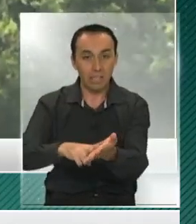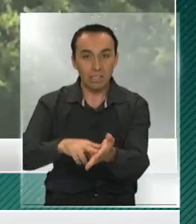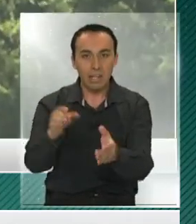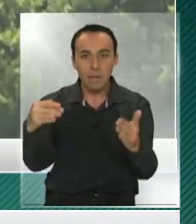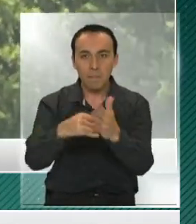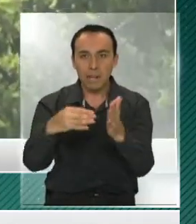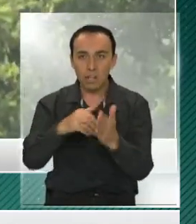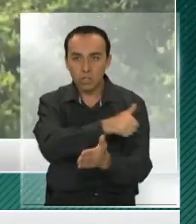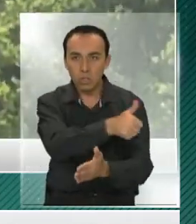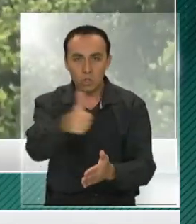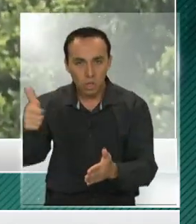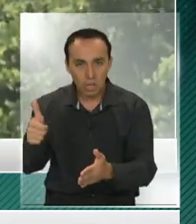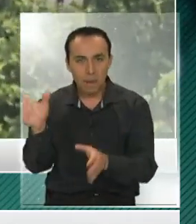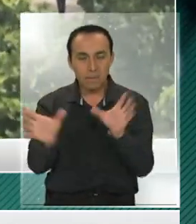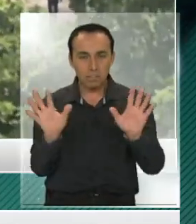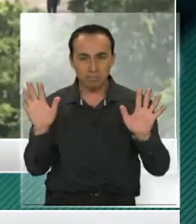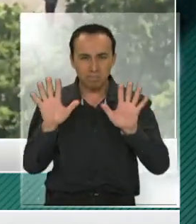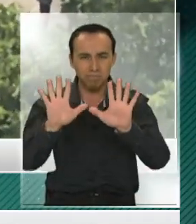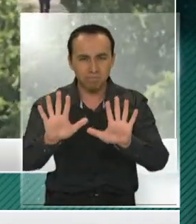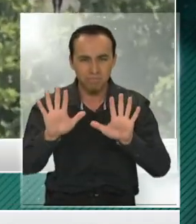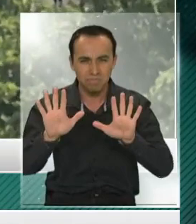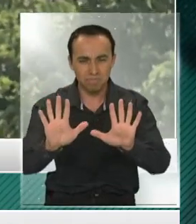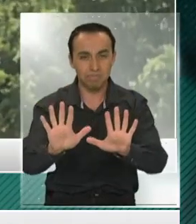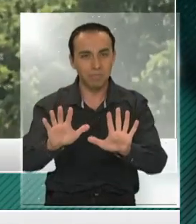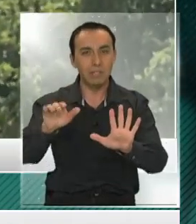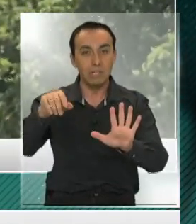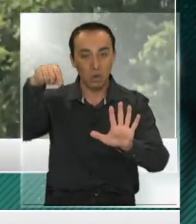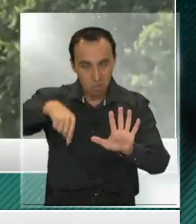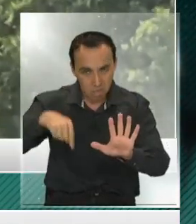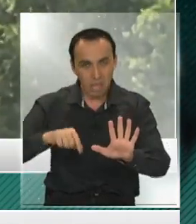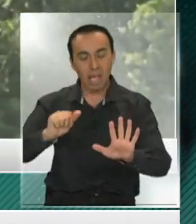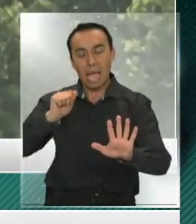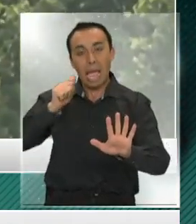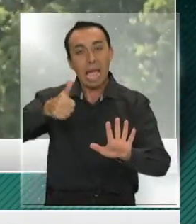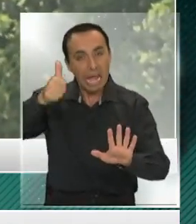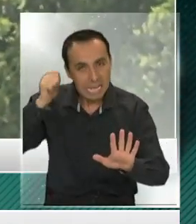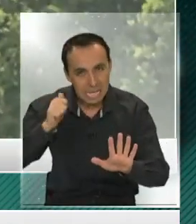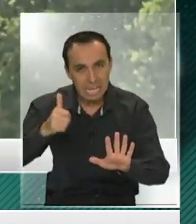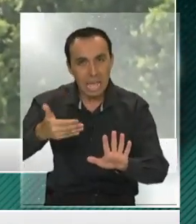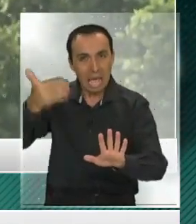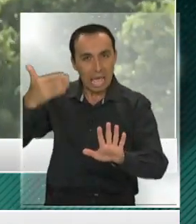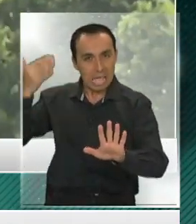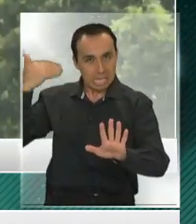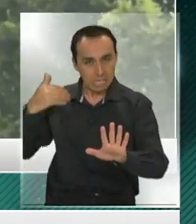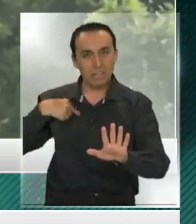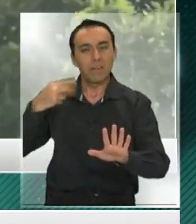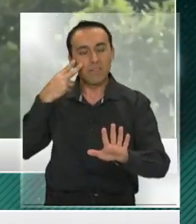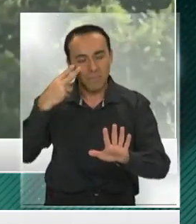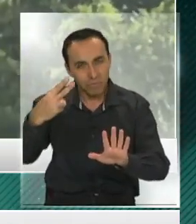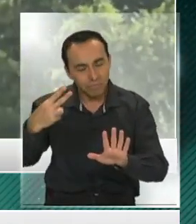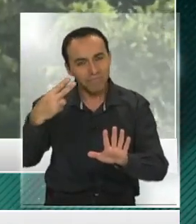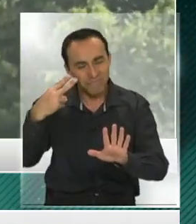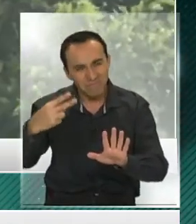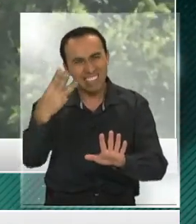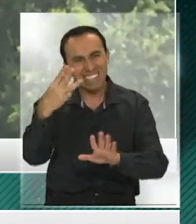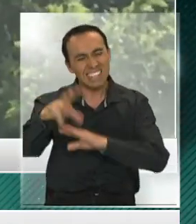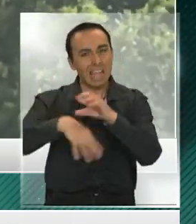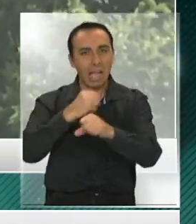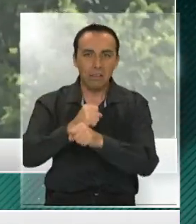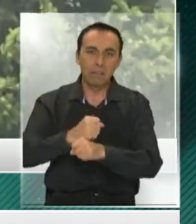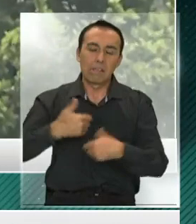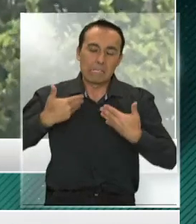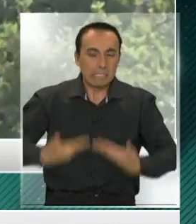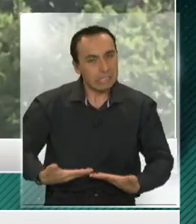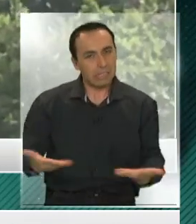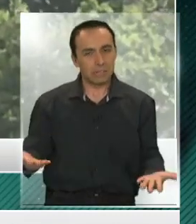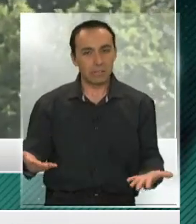están movilizando, que lo están haciendo hoy, que lo hicieron ayer, antes de ayer y que lo vienen haciendo hace más de 30 años por lo menos. Hablando